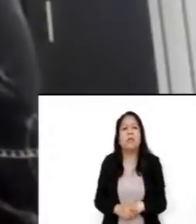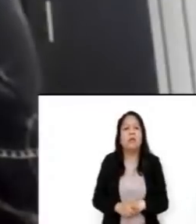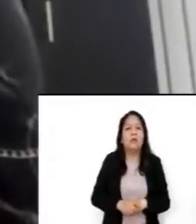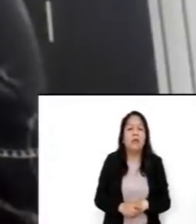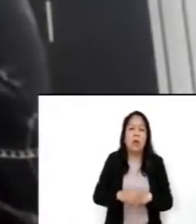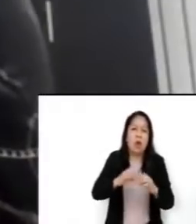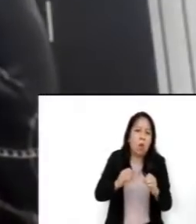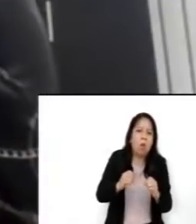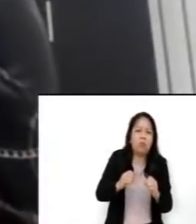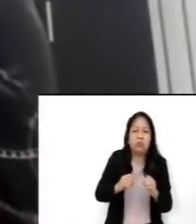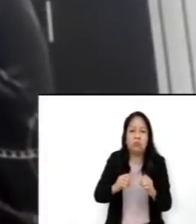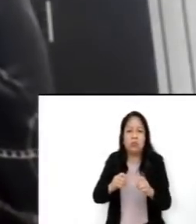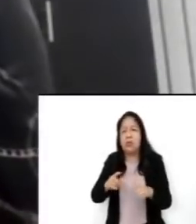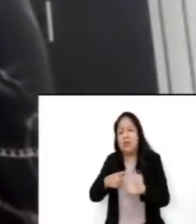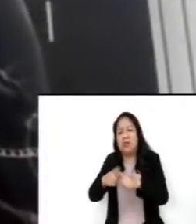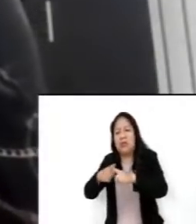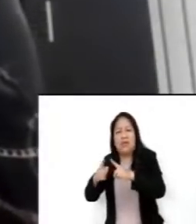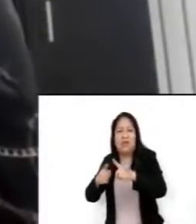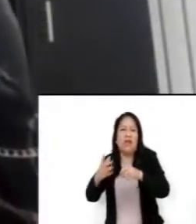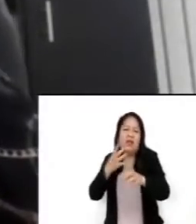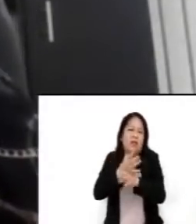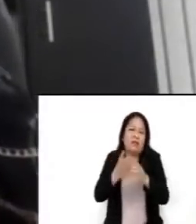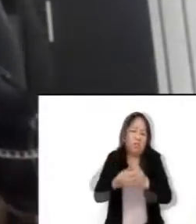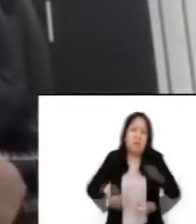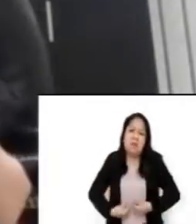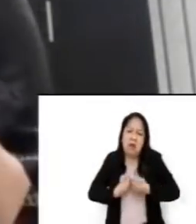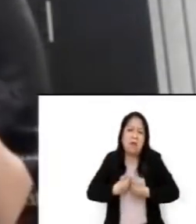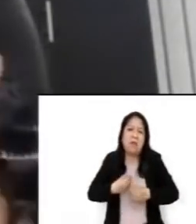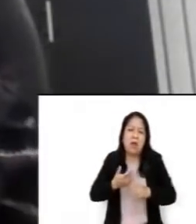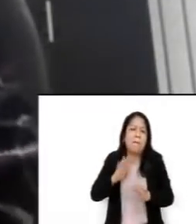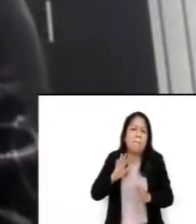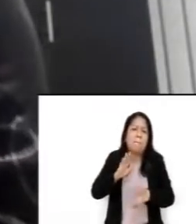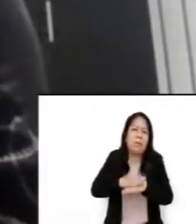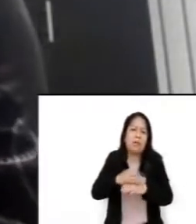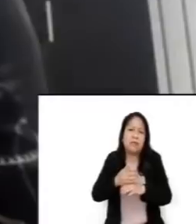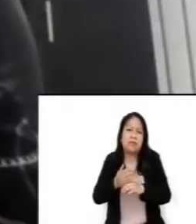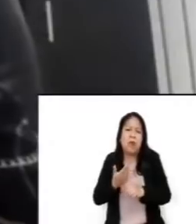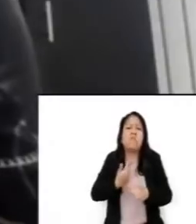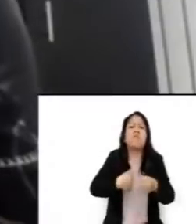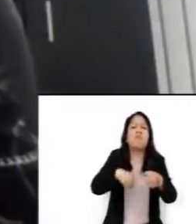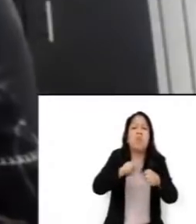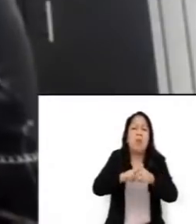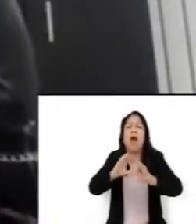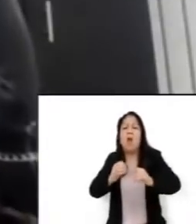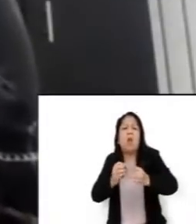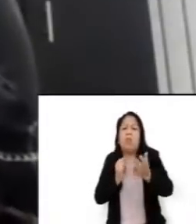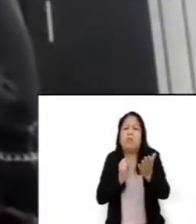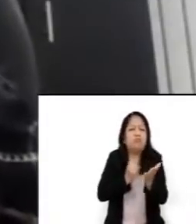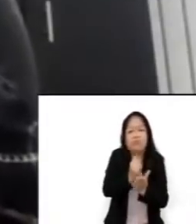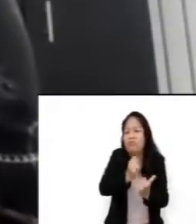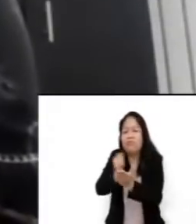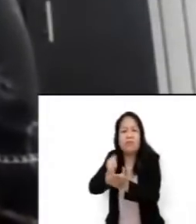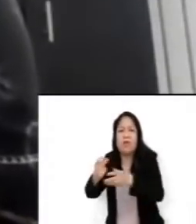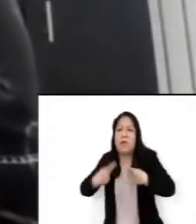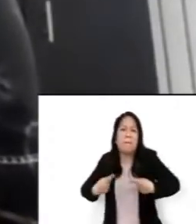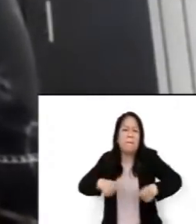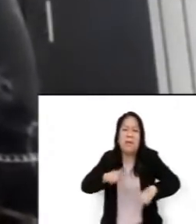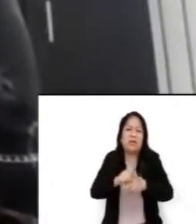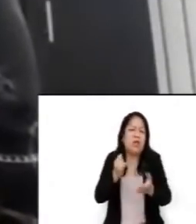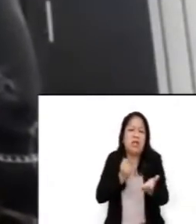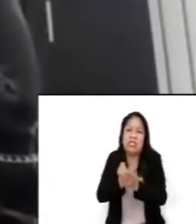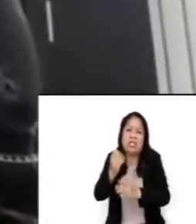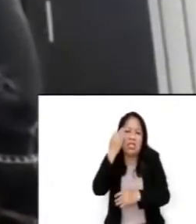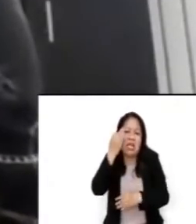la laboral, ¿no? Y eso sin distinción también de género. Eso es parte de lo que se buscaría en las reformas laborales, así